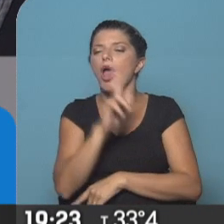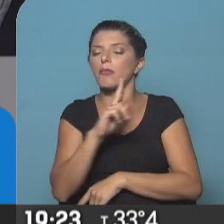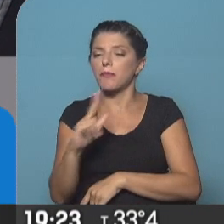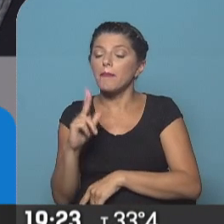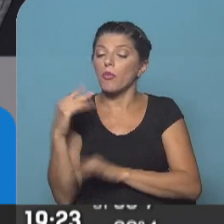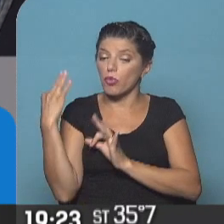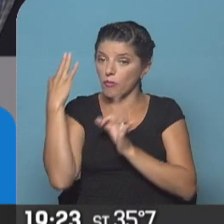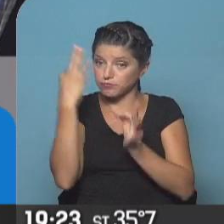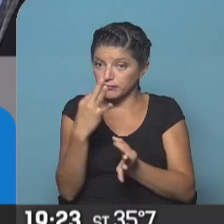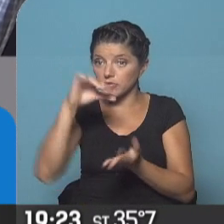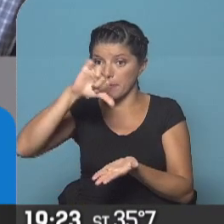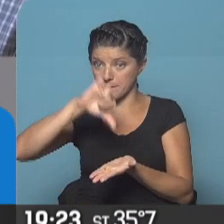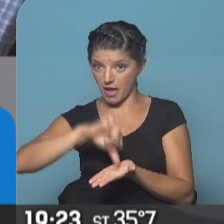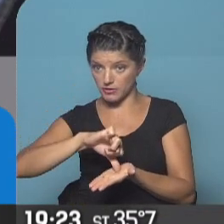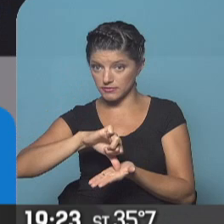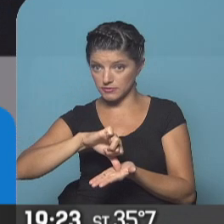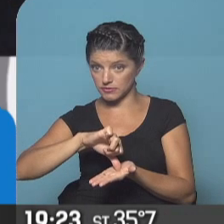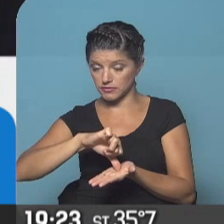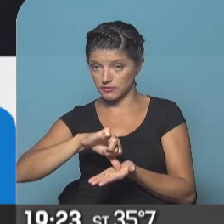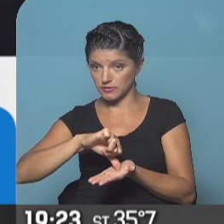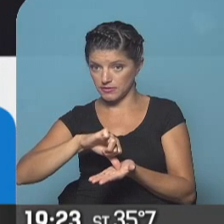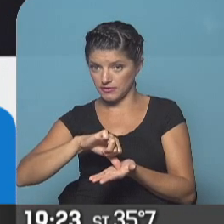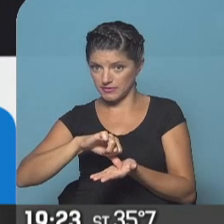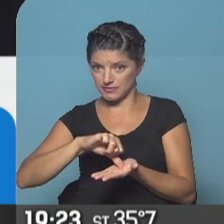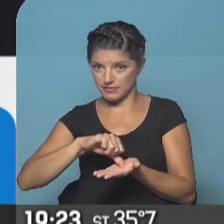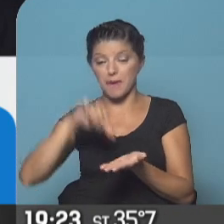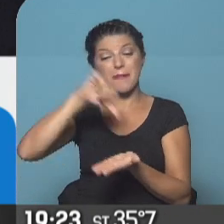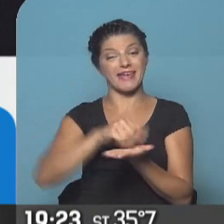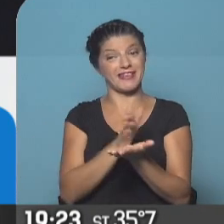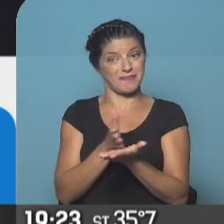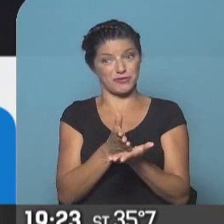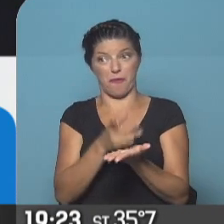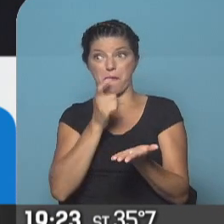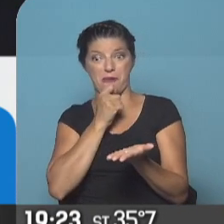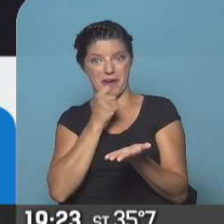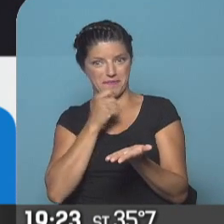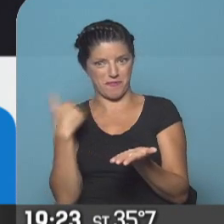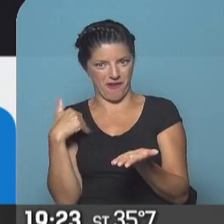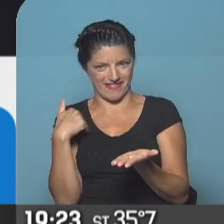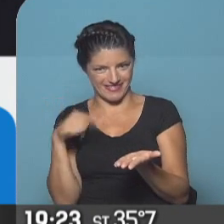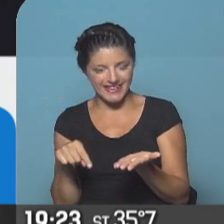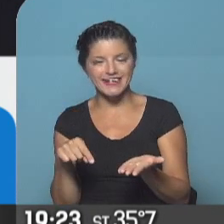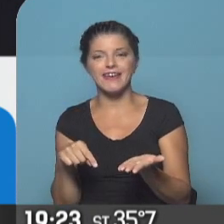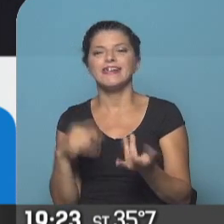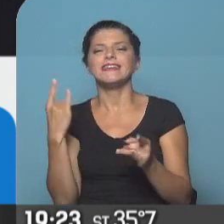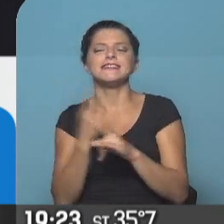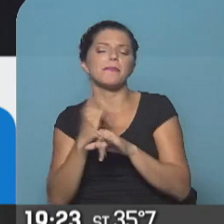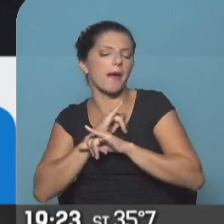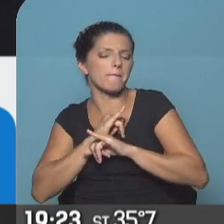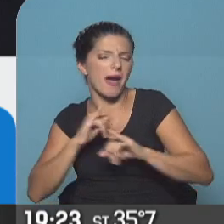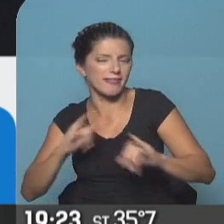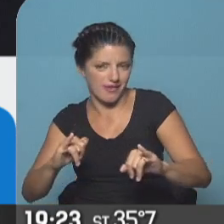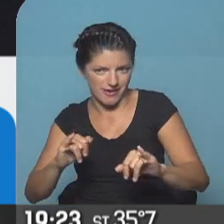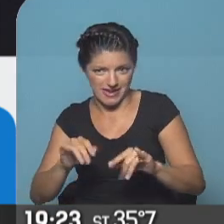país, cruzan por los limítrofes, como en este caso la Argentina, y da un mensaje. Seguramente que eso lo va a